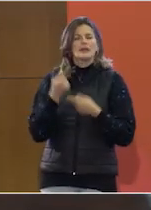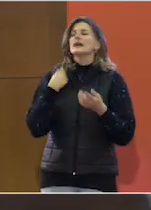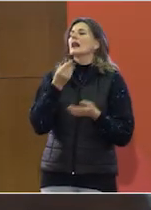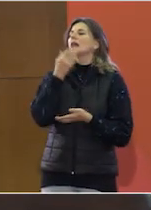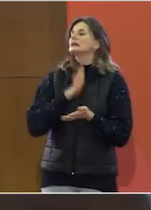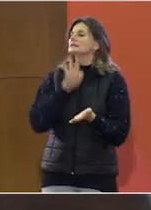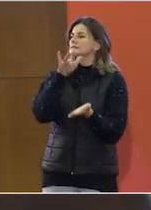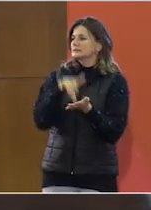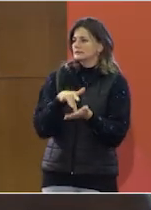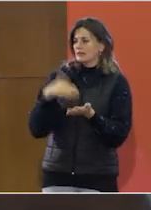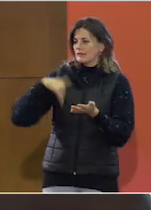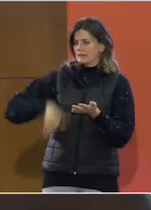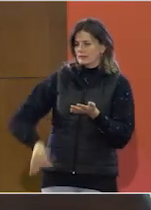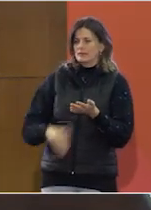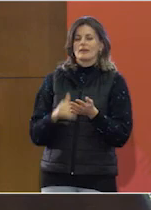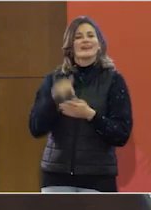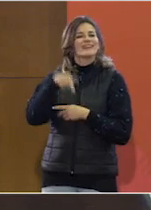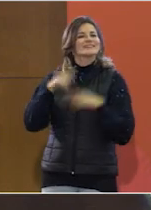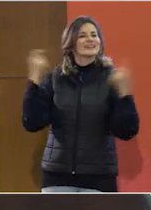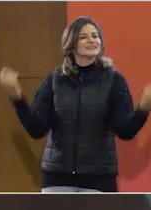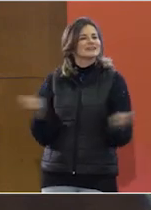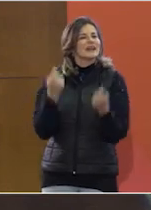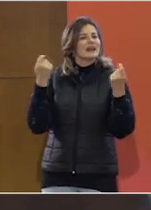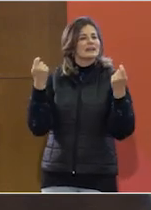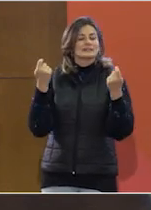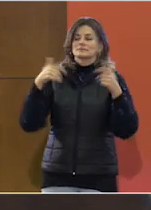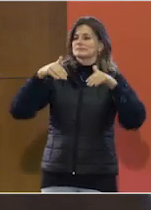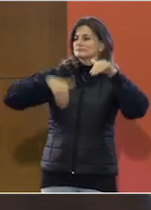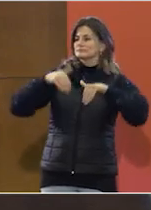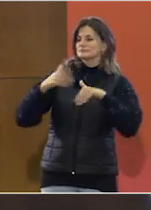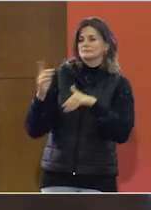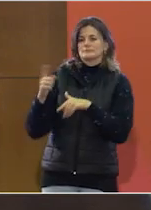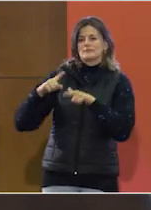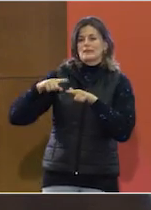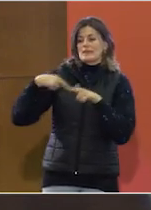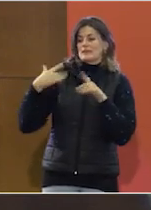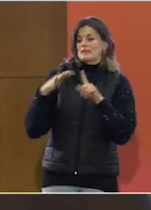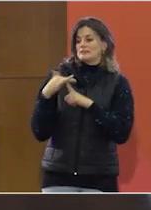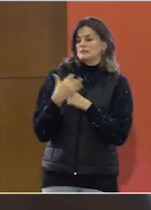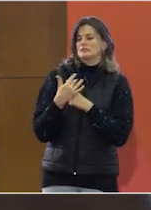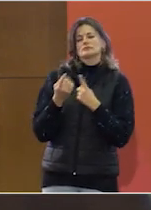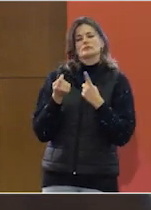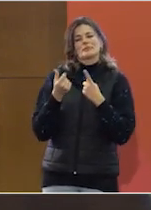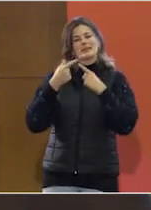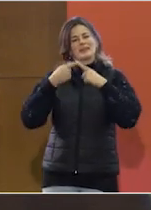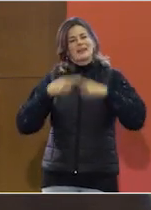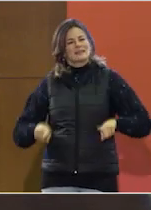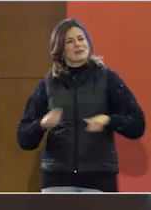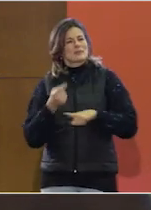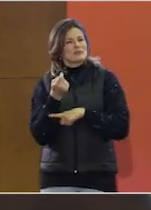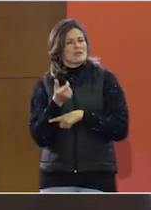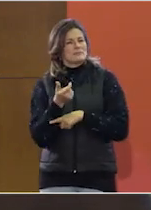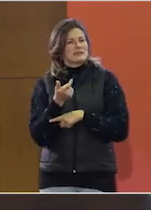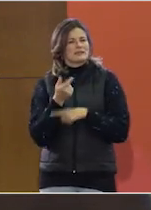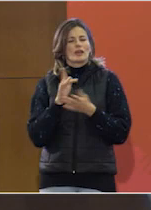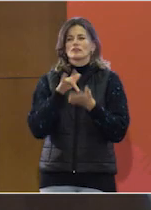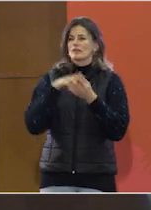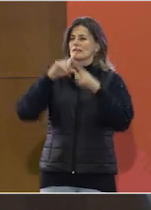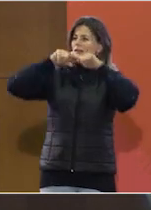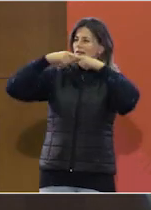toca, en esta campaña y en este momento, un tono diferente, un tono de